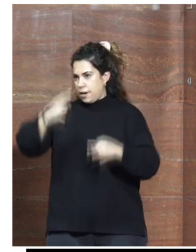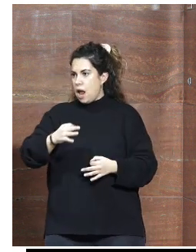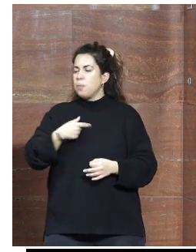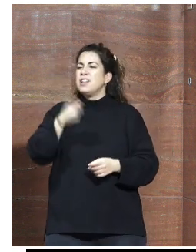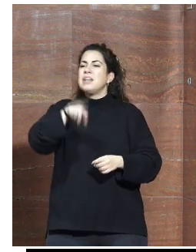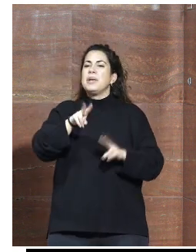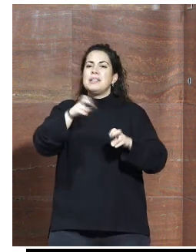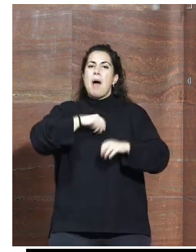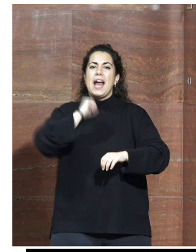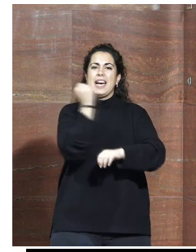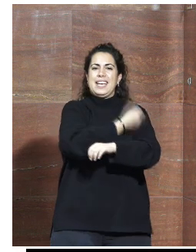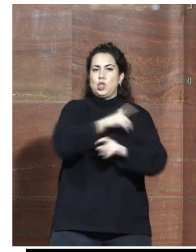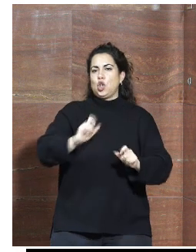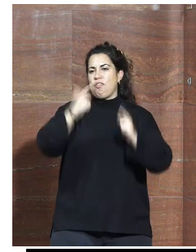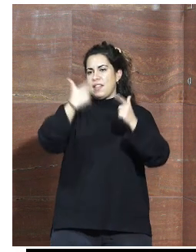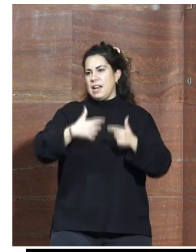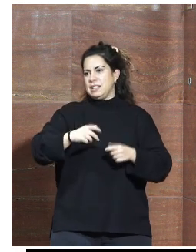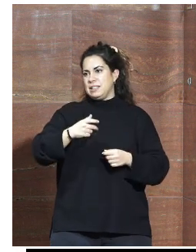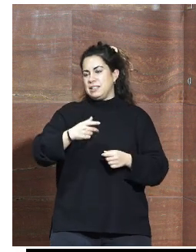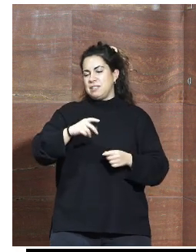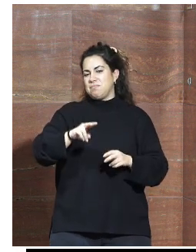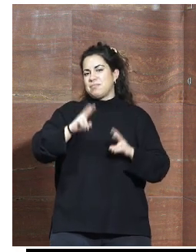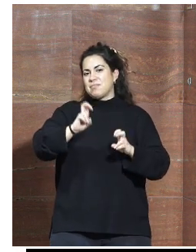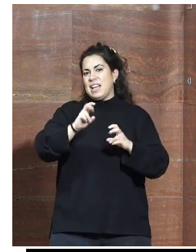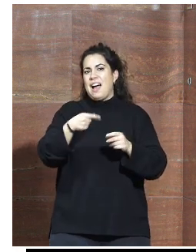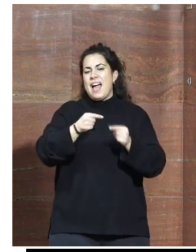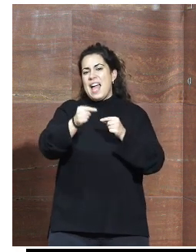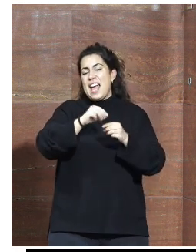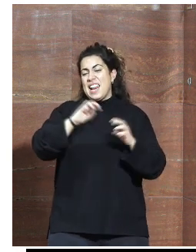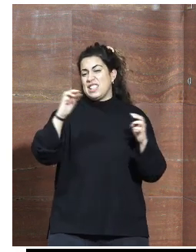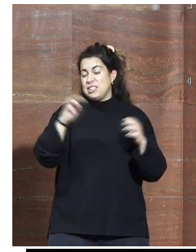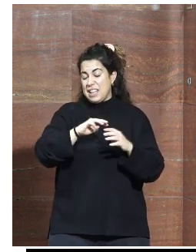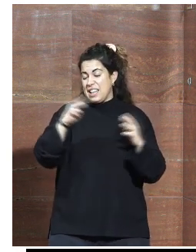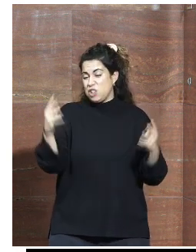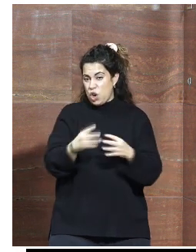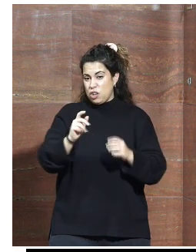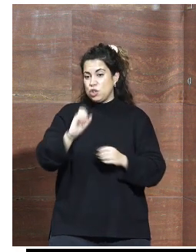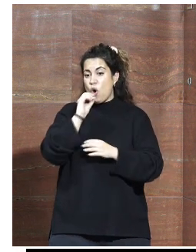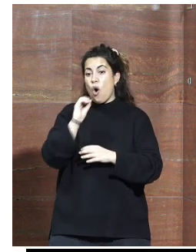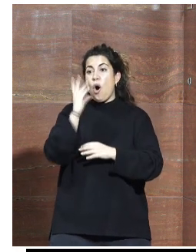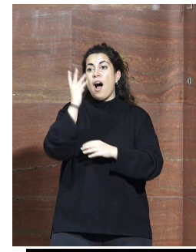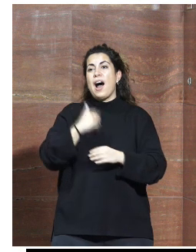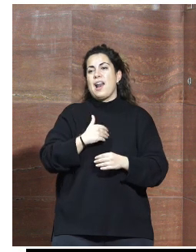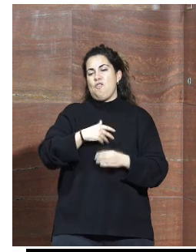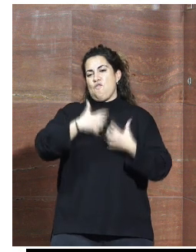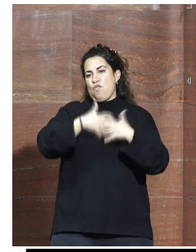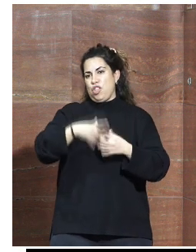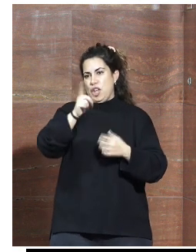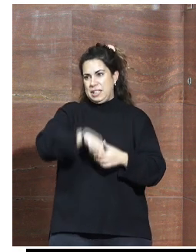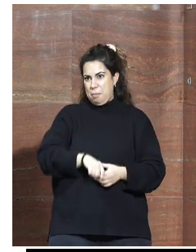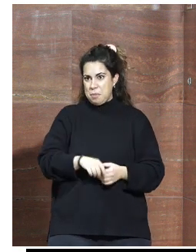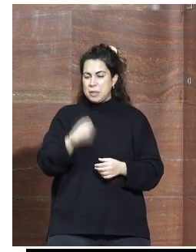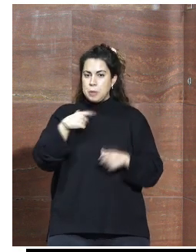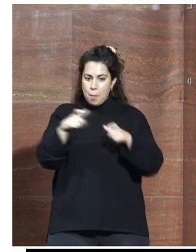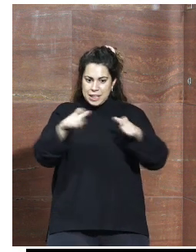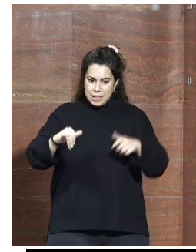registros oficiales electrónicos y todas esas cosas, pero bueno, como estamos en el transporte aéreo, ahí nos quedamos. Tengo que sacar el